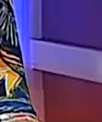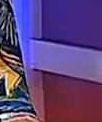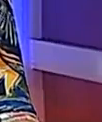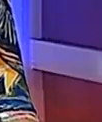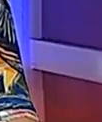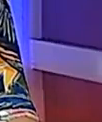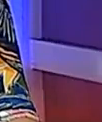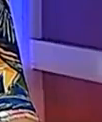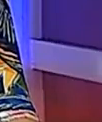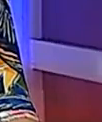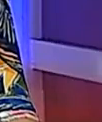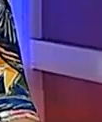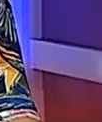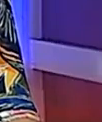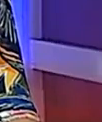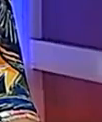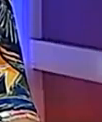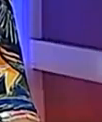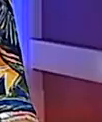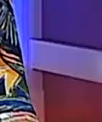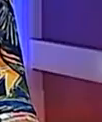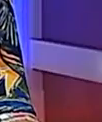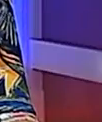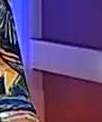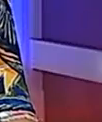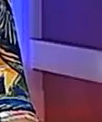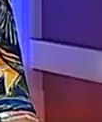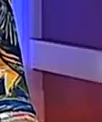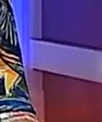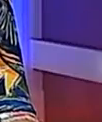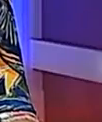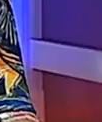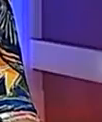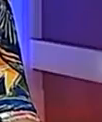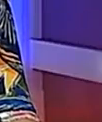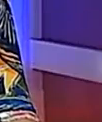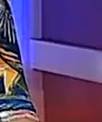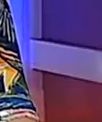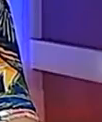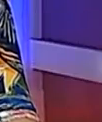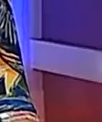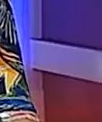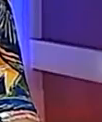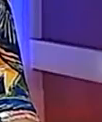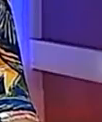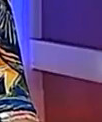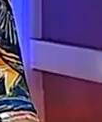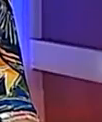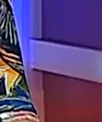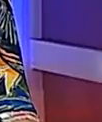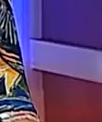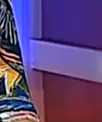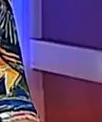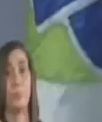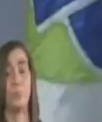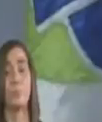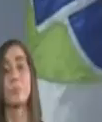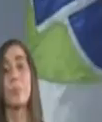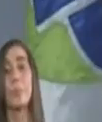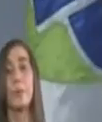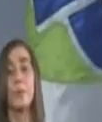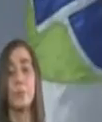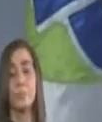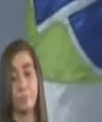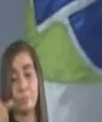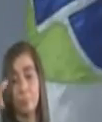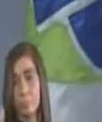muertes a causa del COVID-19, pero mientras los casos positivos de COVID-19 continúan en aumento. En